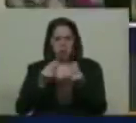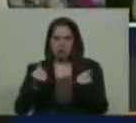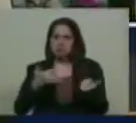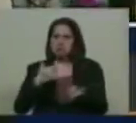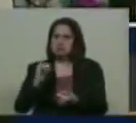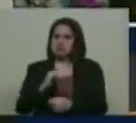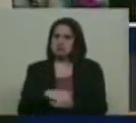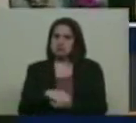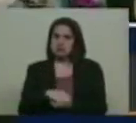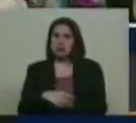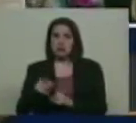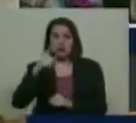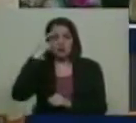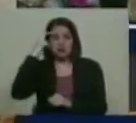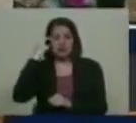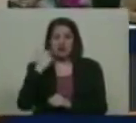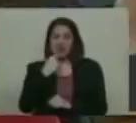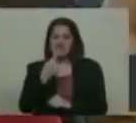saben cómo decía mi mamá,